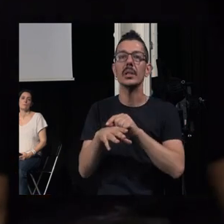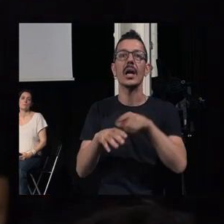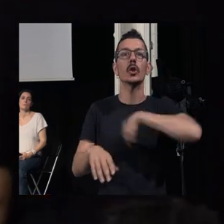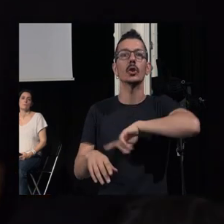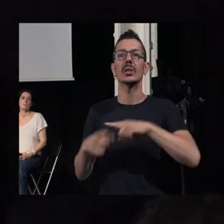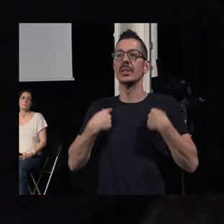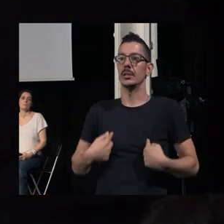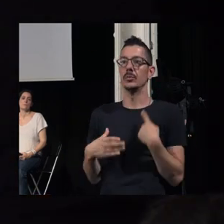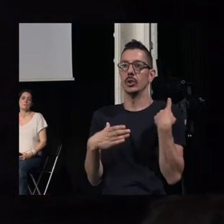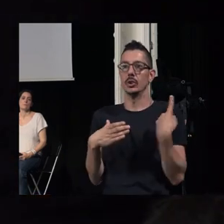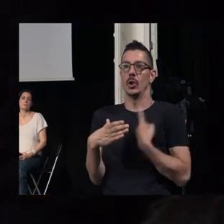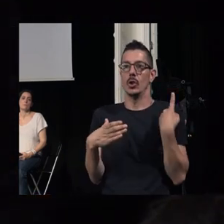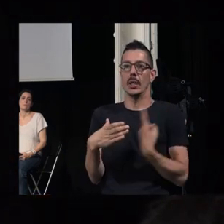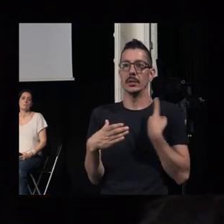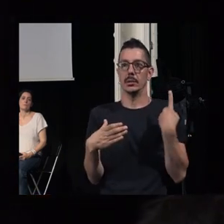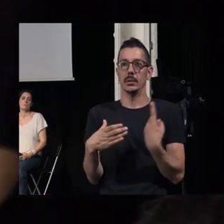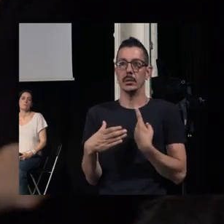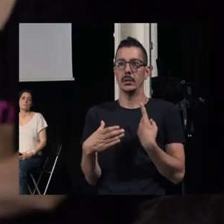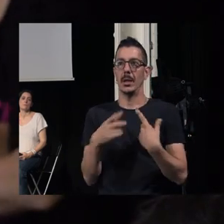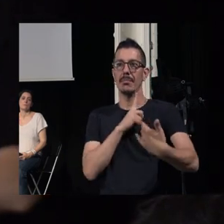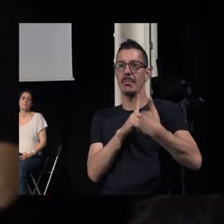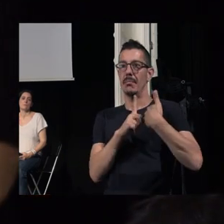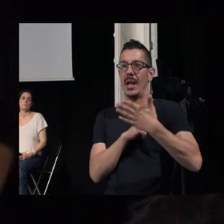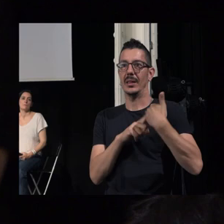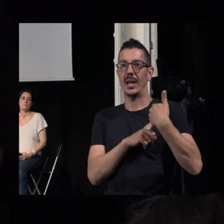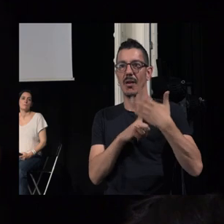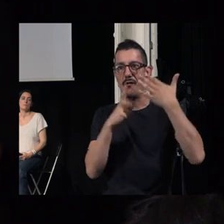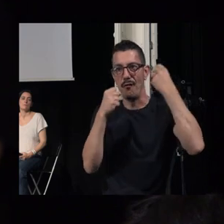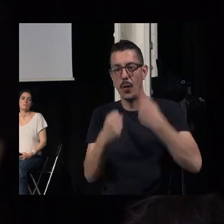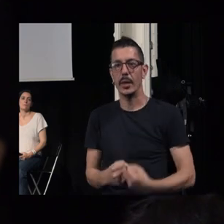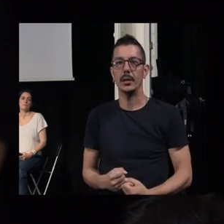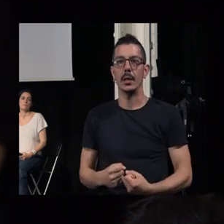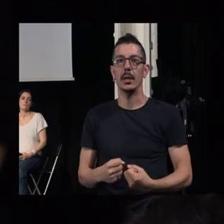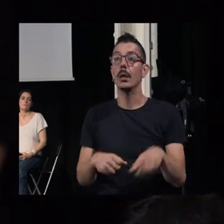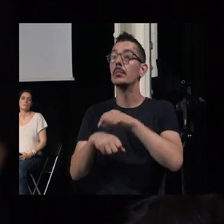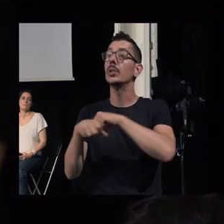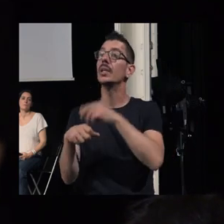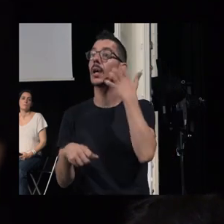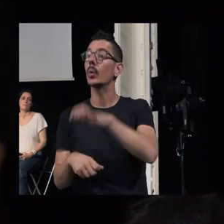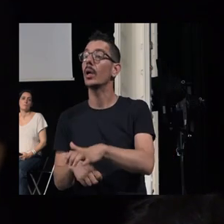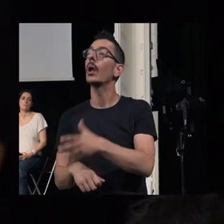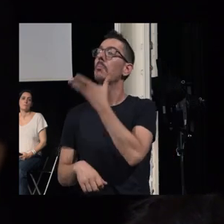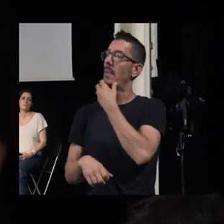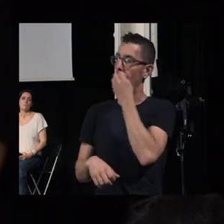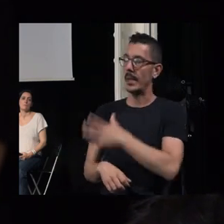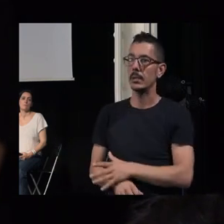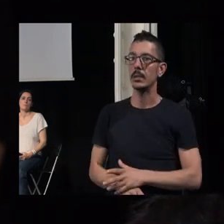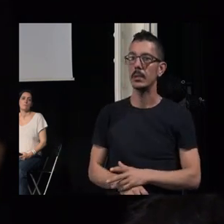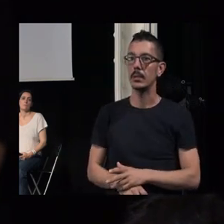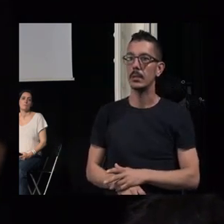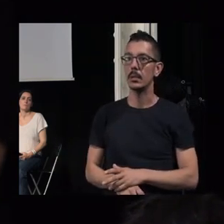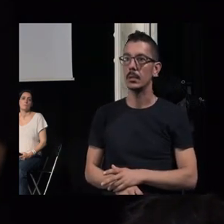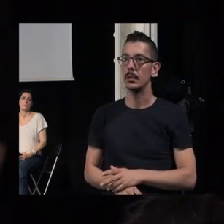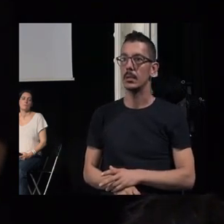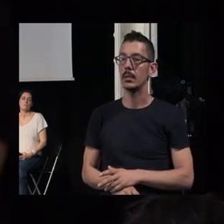nos sentimos muy solas, nos sentimos muy maltratadas. Política queer, parece bien.